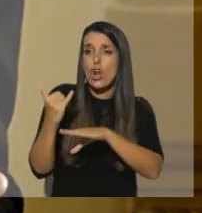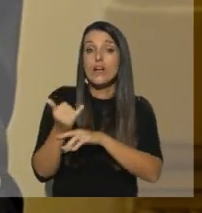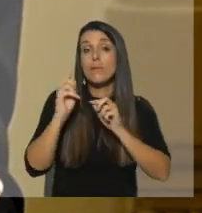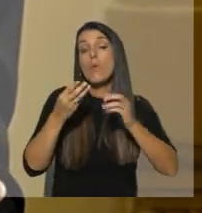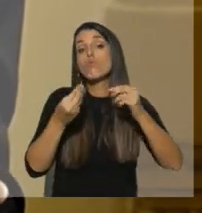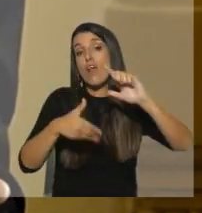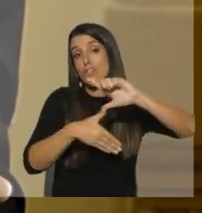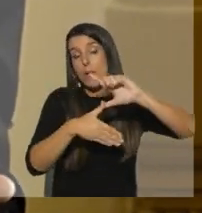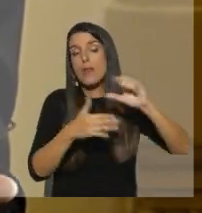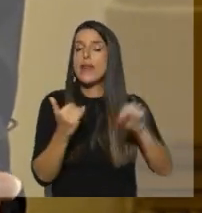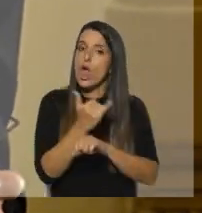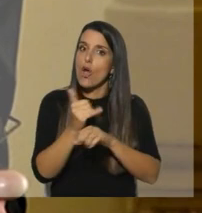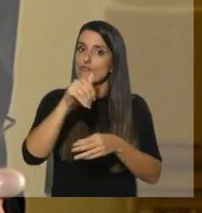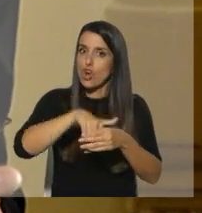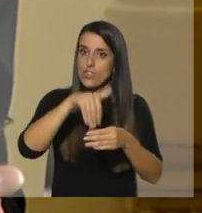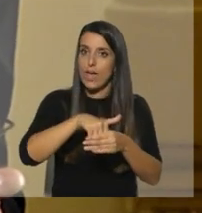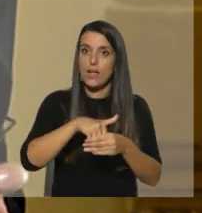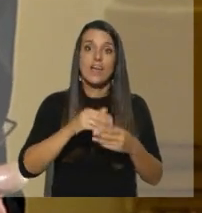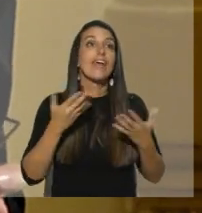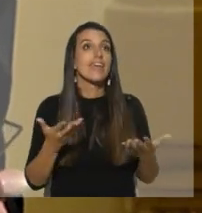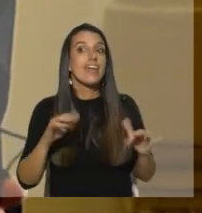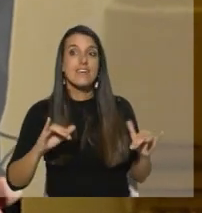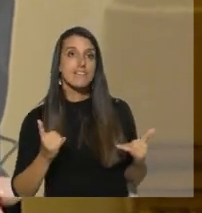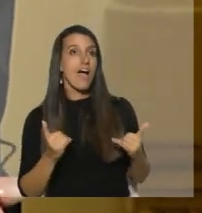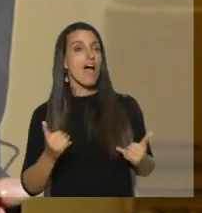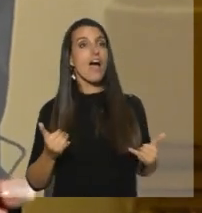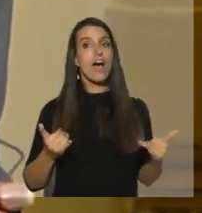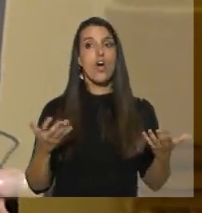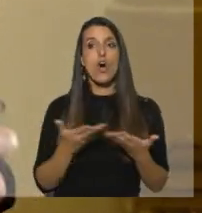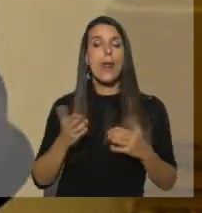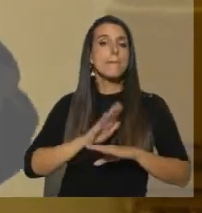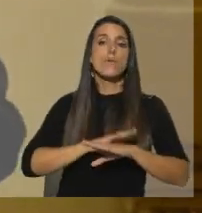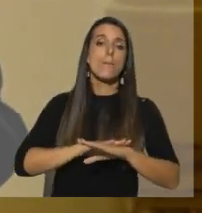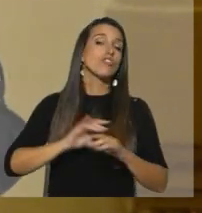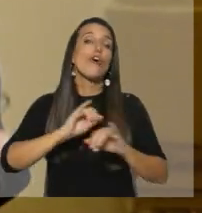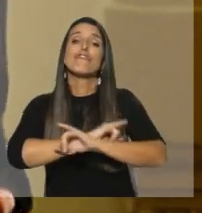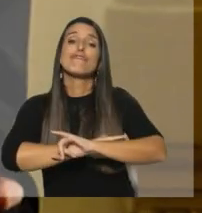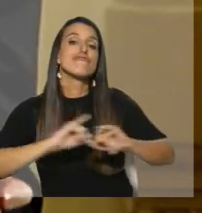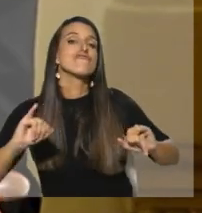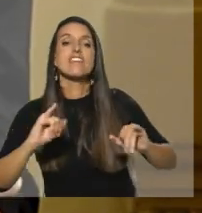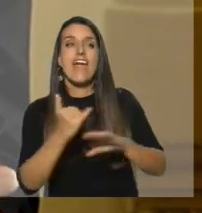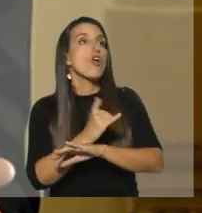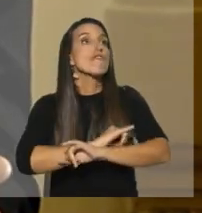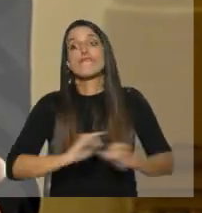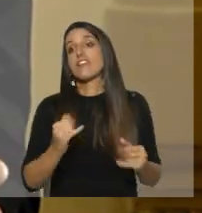latinoamericanos. Ya ha llegado ya la hora de poner fin a las equivocaciones.